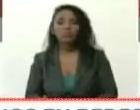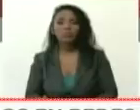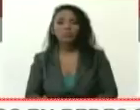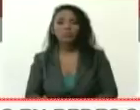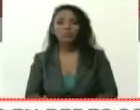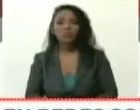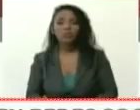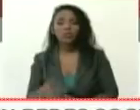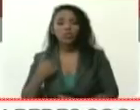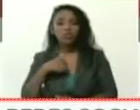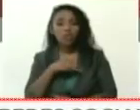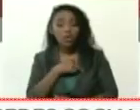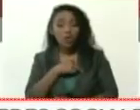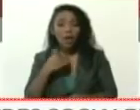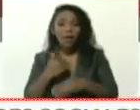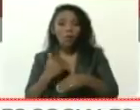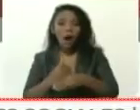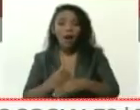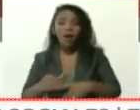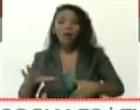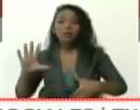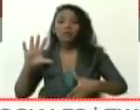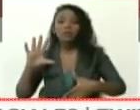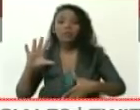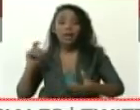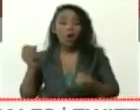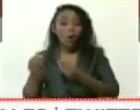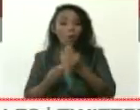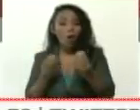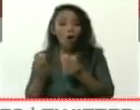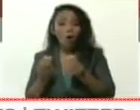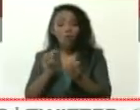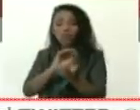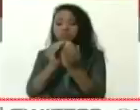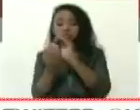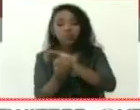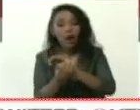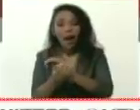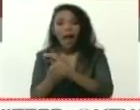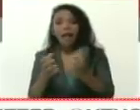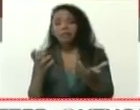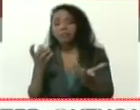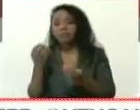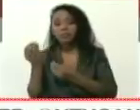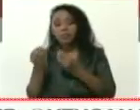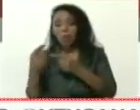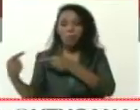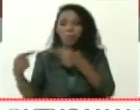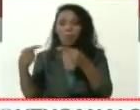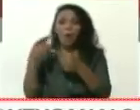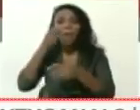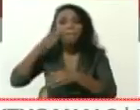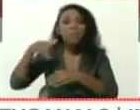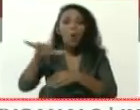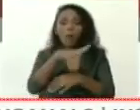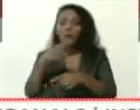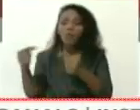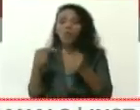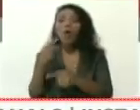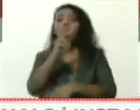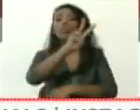en disputa, no un hemisferio, sino unos pueblos, un continente en disputa desde hace 200